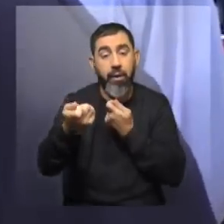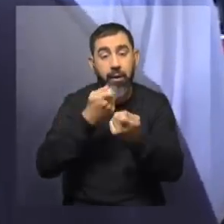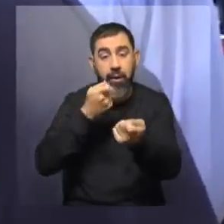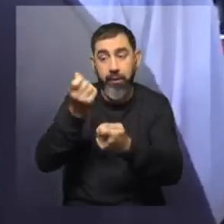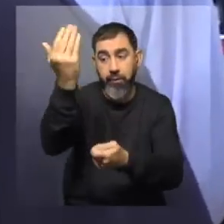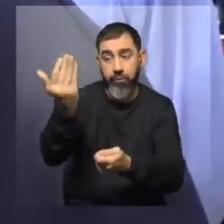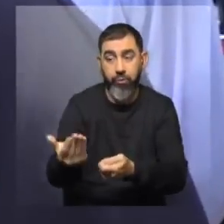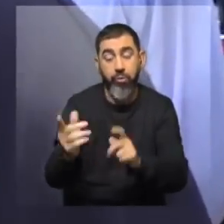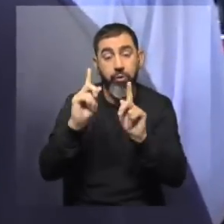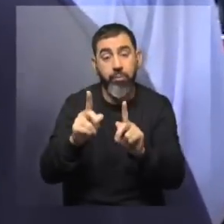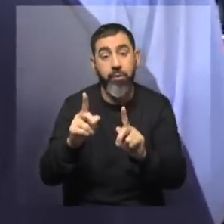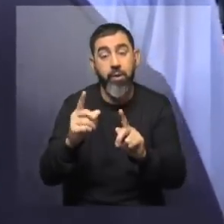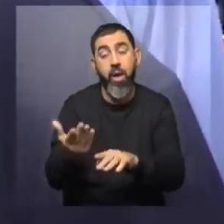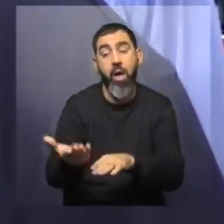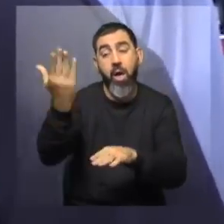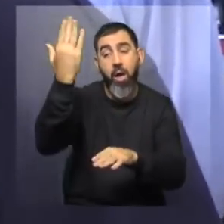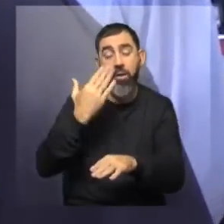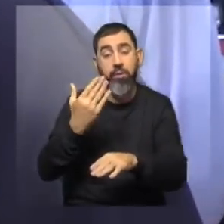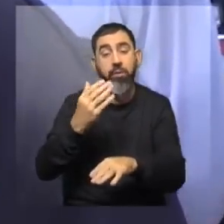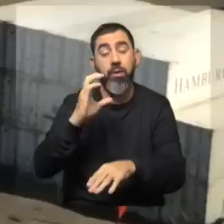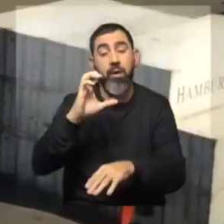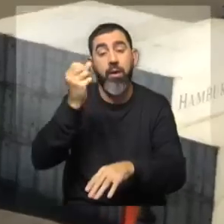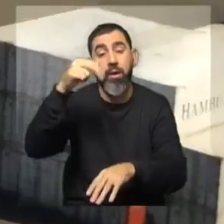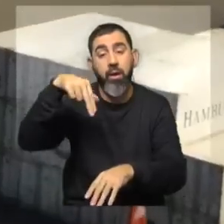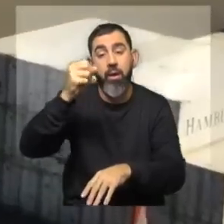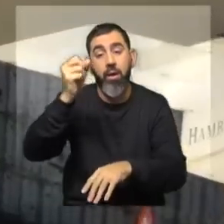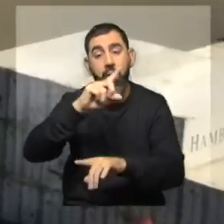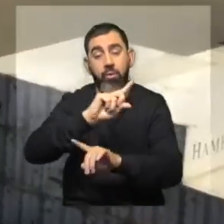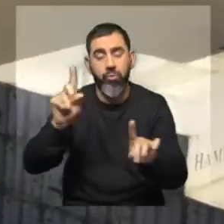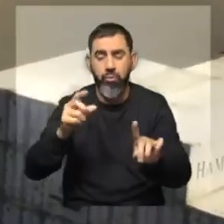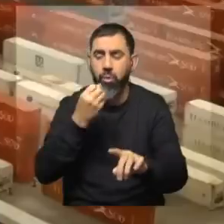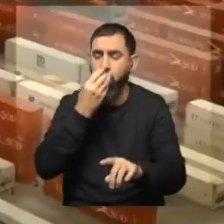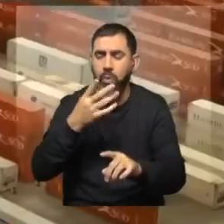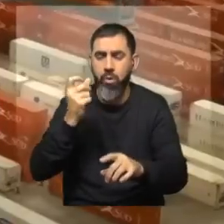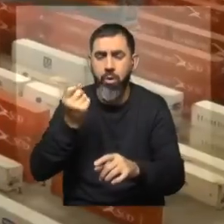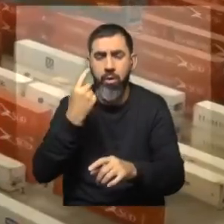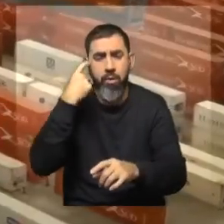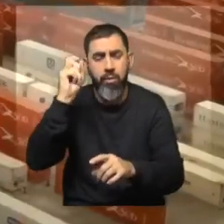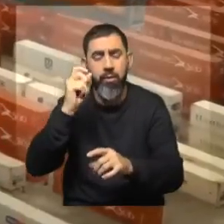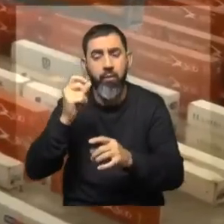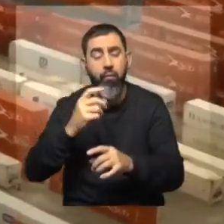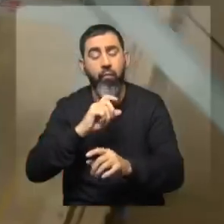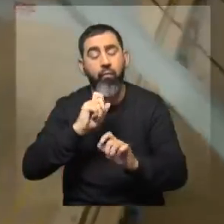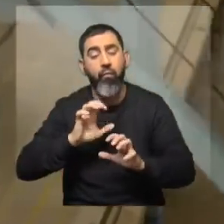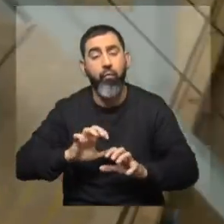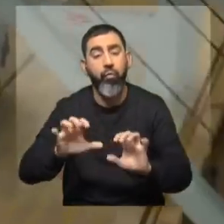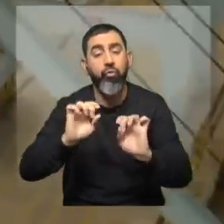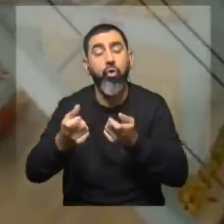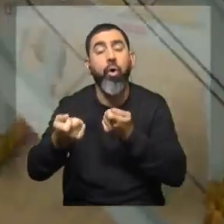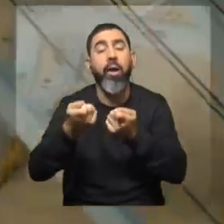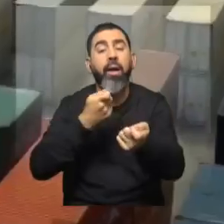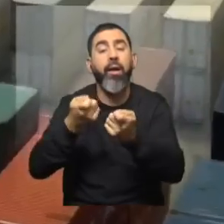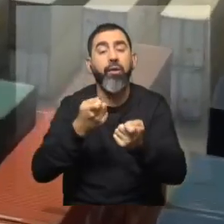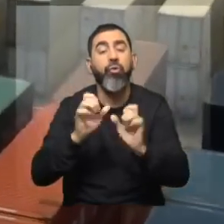borgiani al igual que la de su antecesor Enrique Canon no representa una visión estratégica de la función sino simplemente una gestión